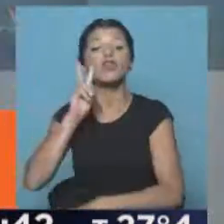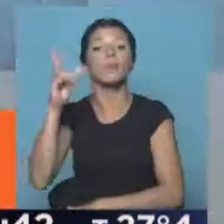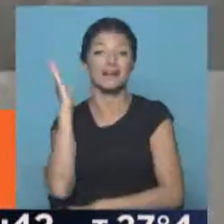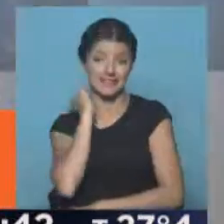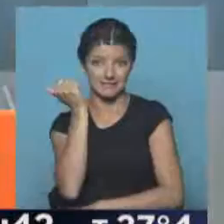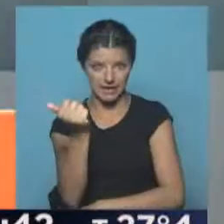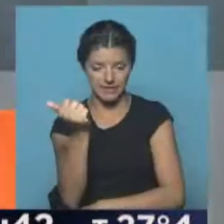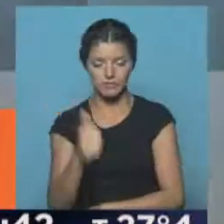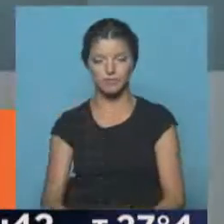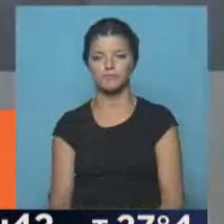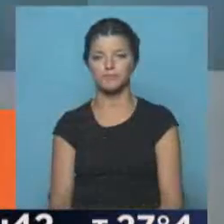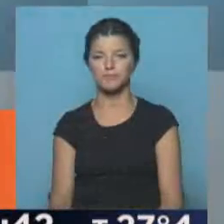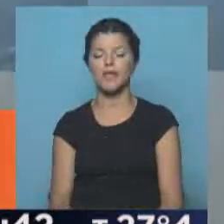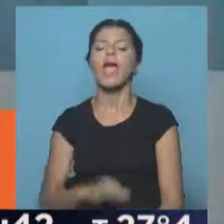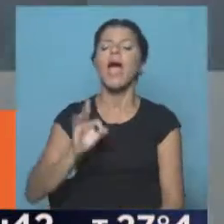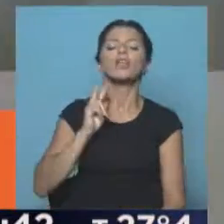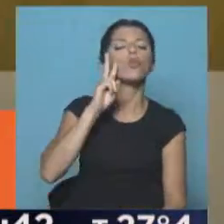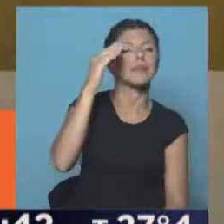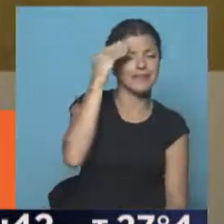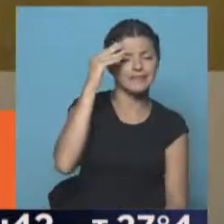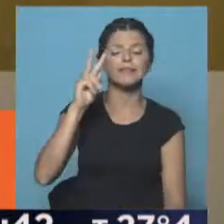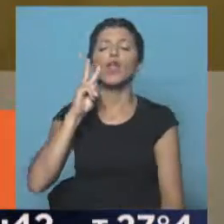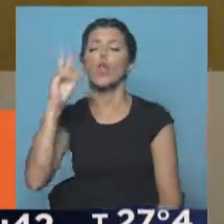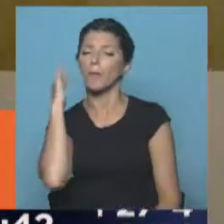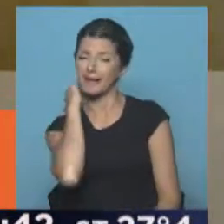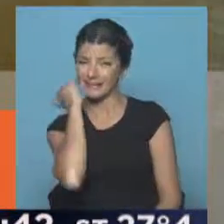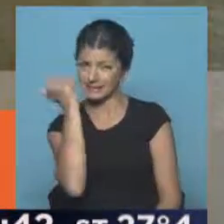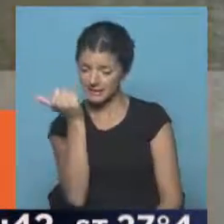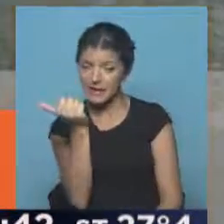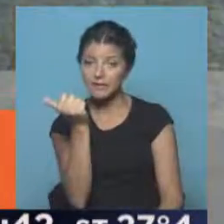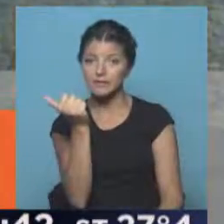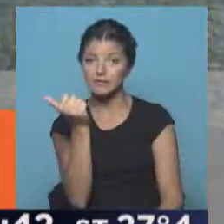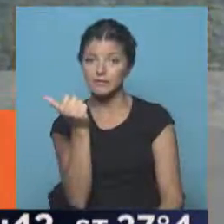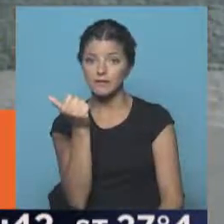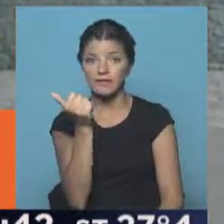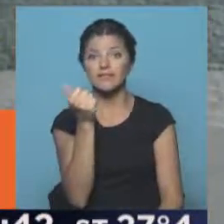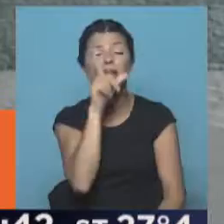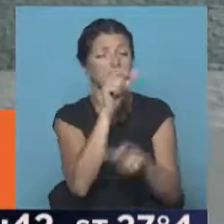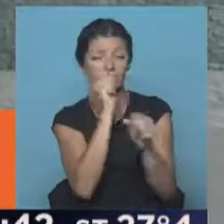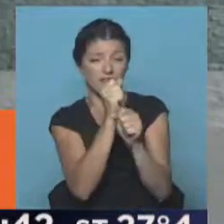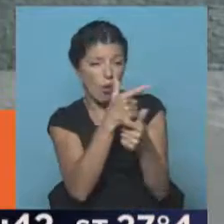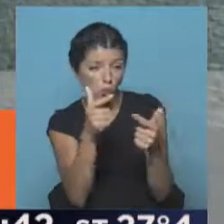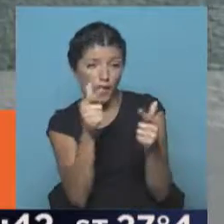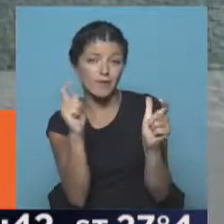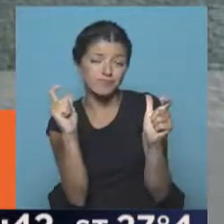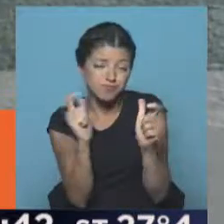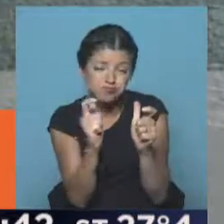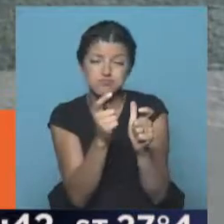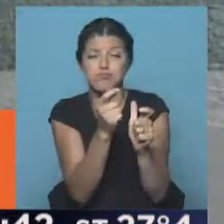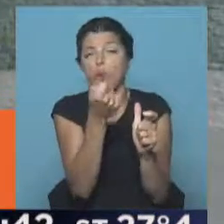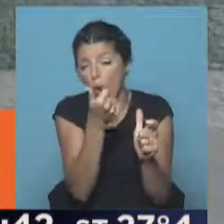Entre 2015 y 2016 muy levemente subió la tasa de desocupación, pero dentro de los márgenes que